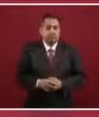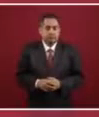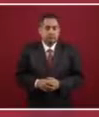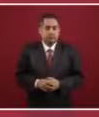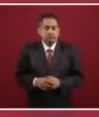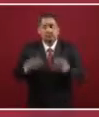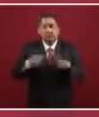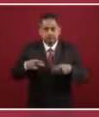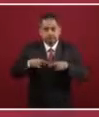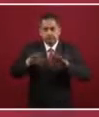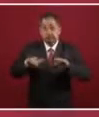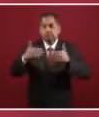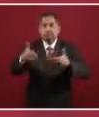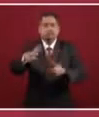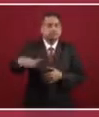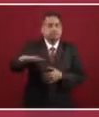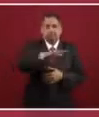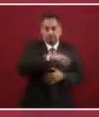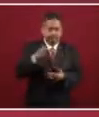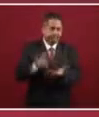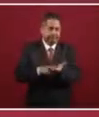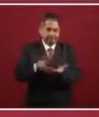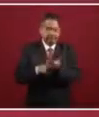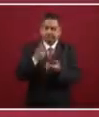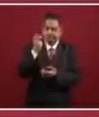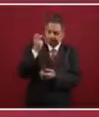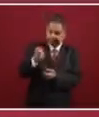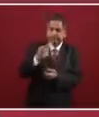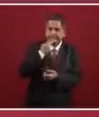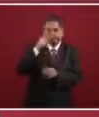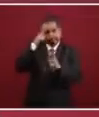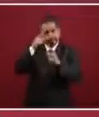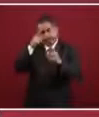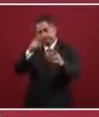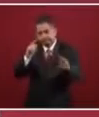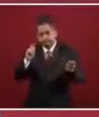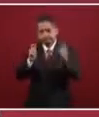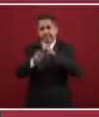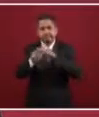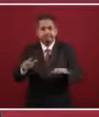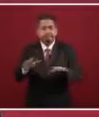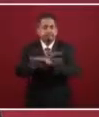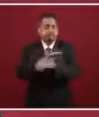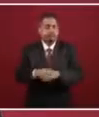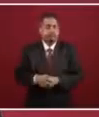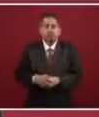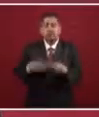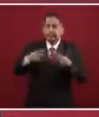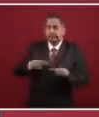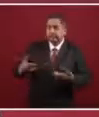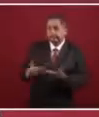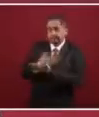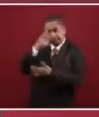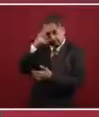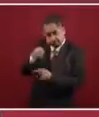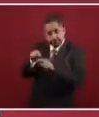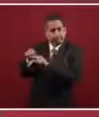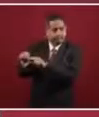El pueblo es el motor del cambio. Los ciudadanos.